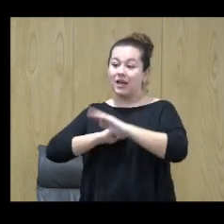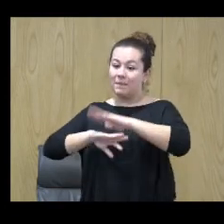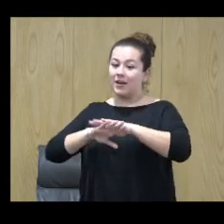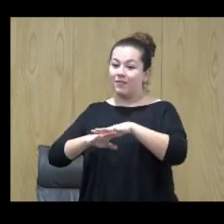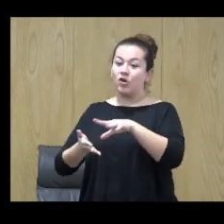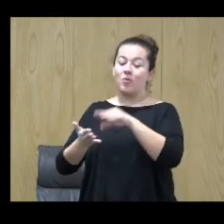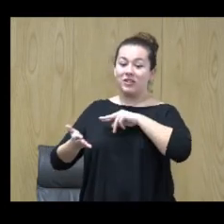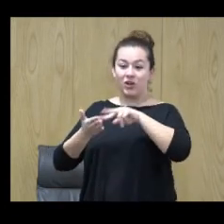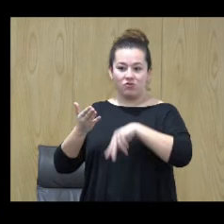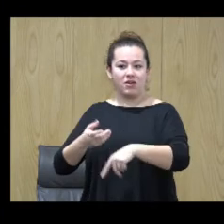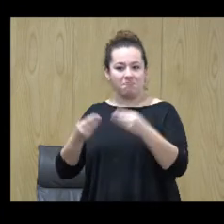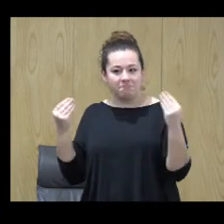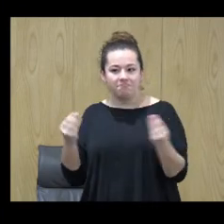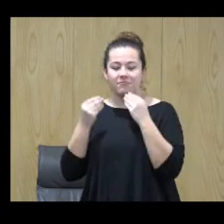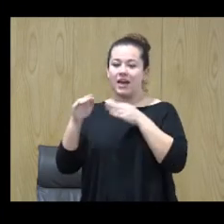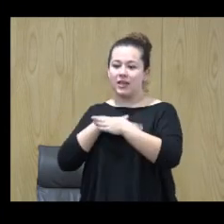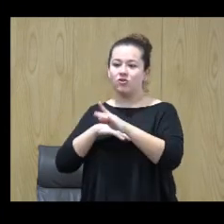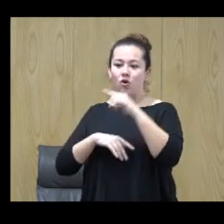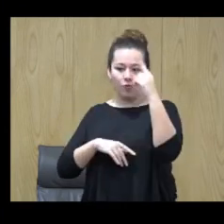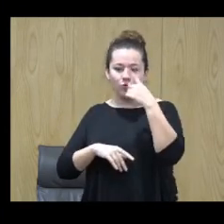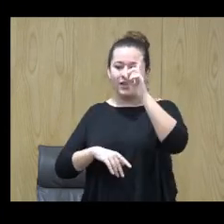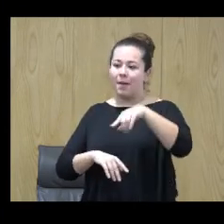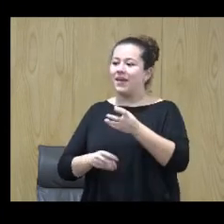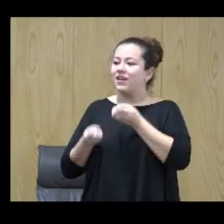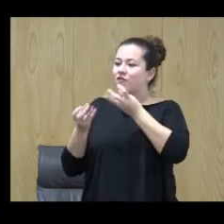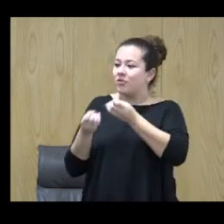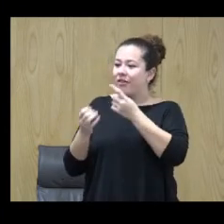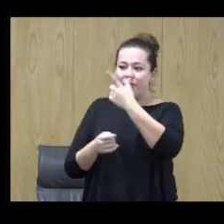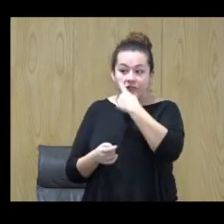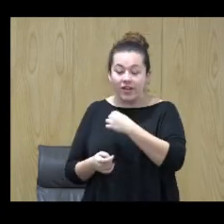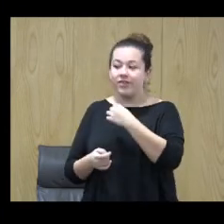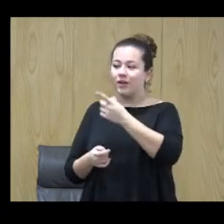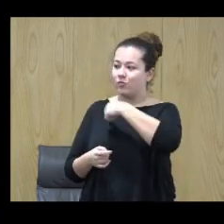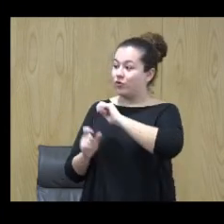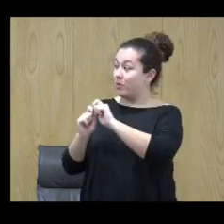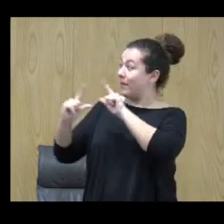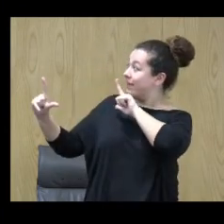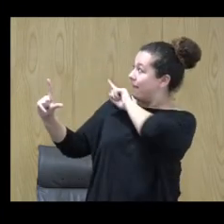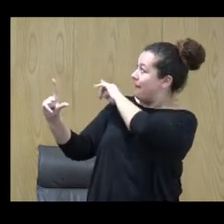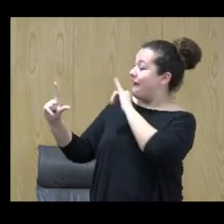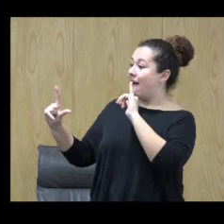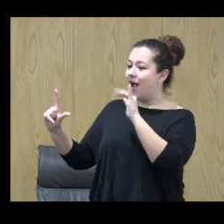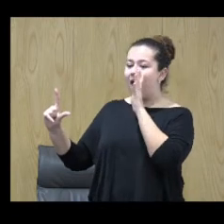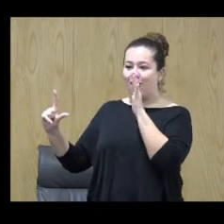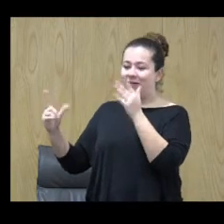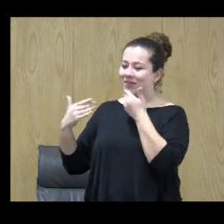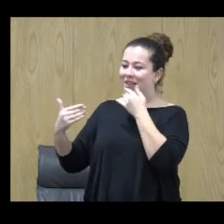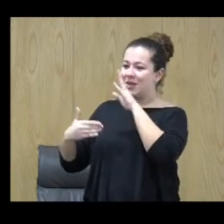comprensión lectora, el acceso a la cultura y también a una información fácil. Tenéis en la pantalla ahora mismo, gracias